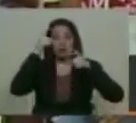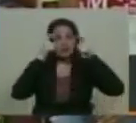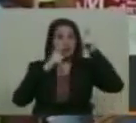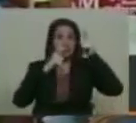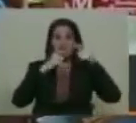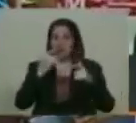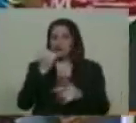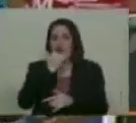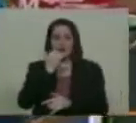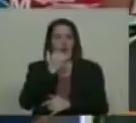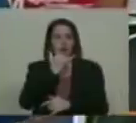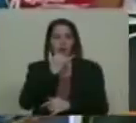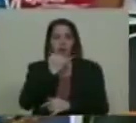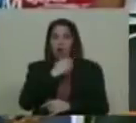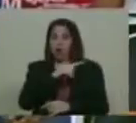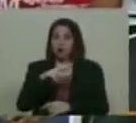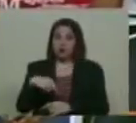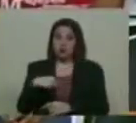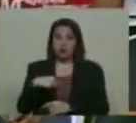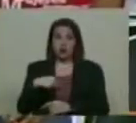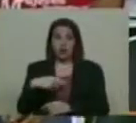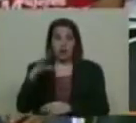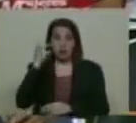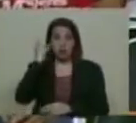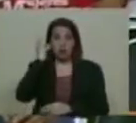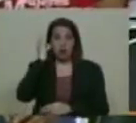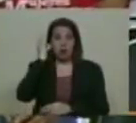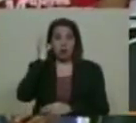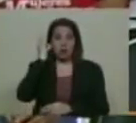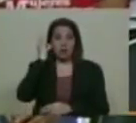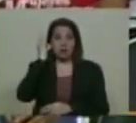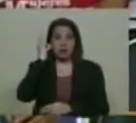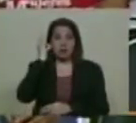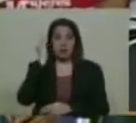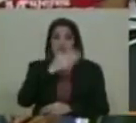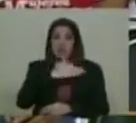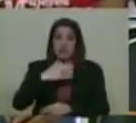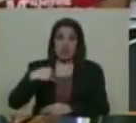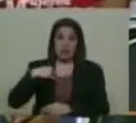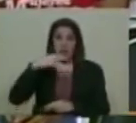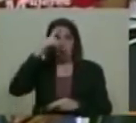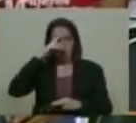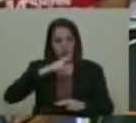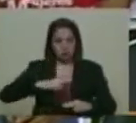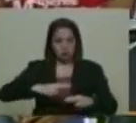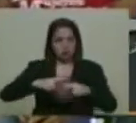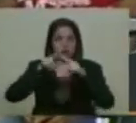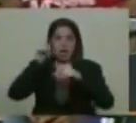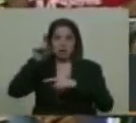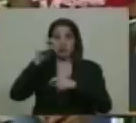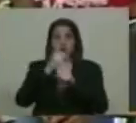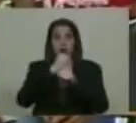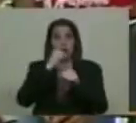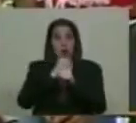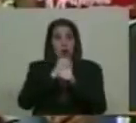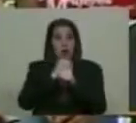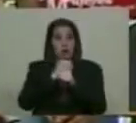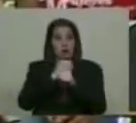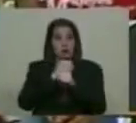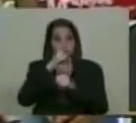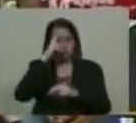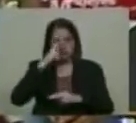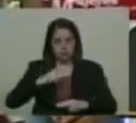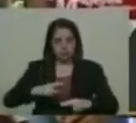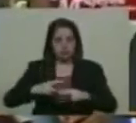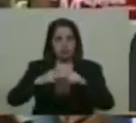equivocó. Nosotras, las mujeres, queremos hacerle un reconocimiento a su trabajo, un